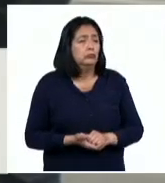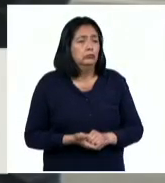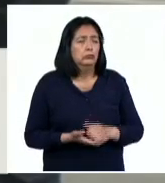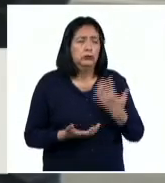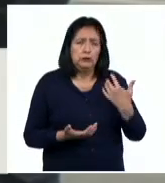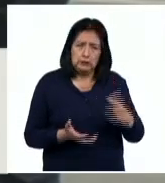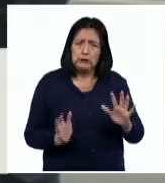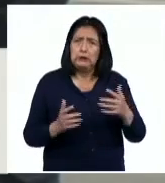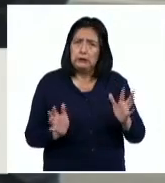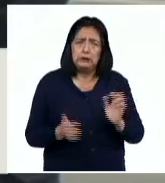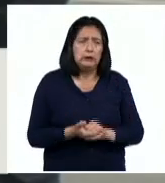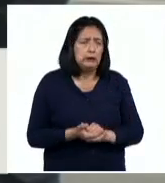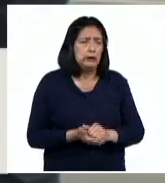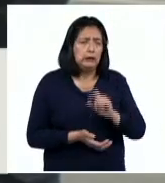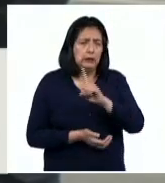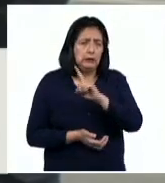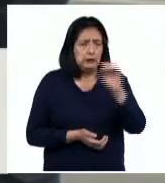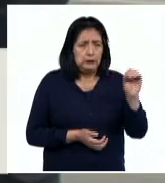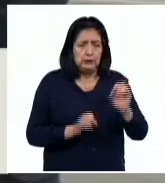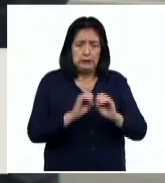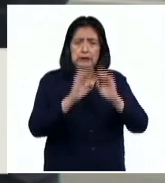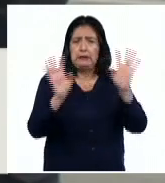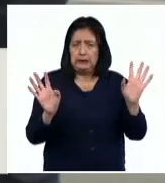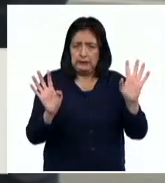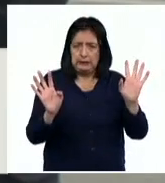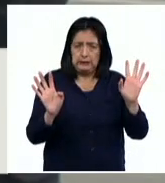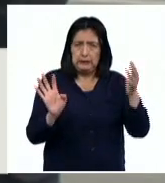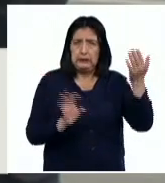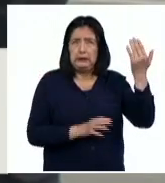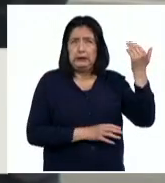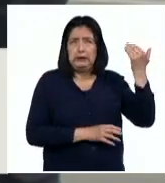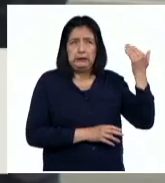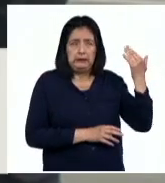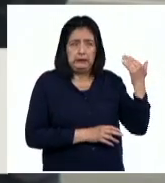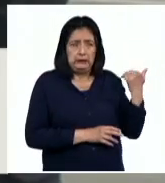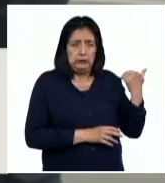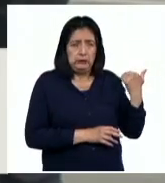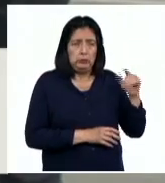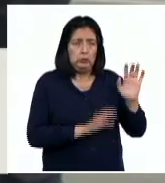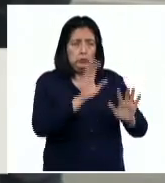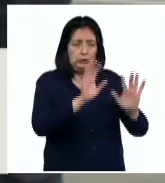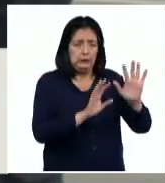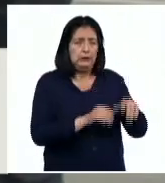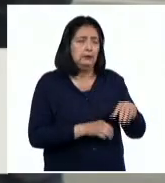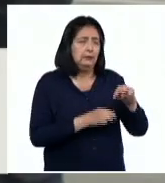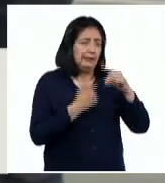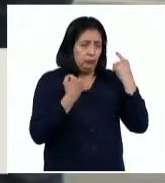se cumplen 100 días desde que un 15 de